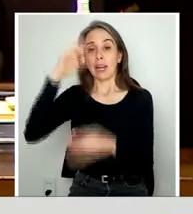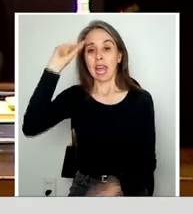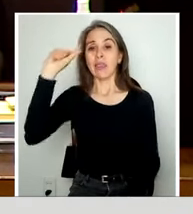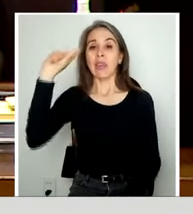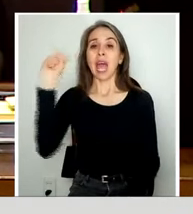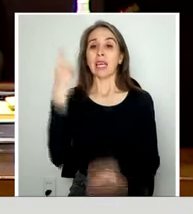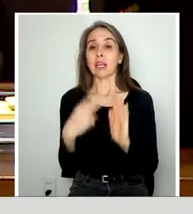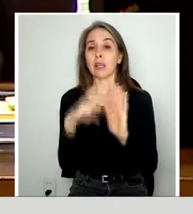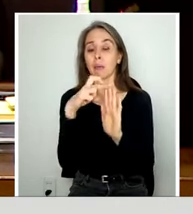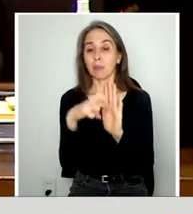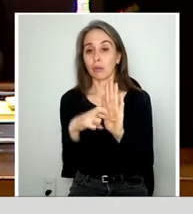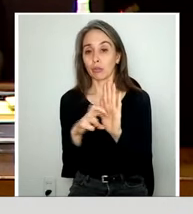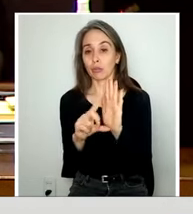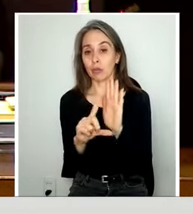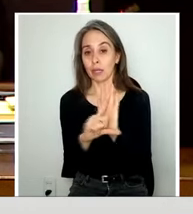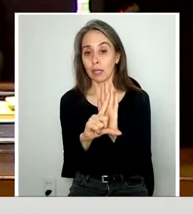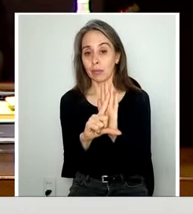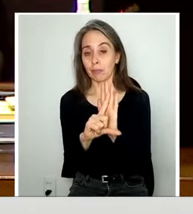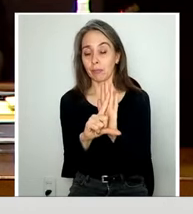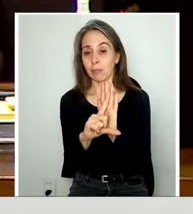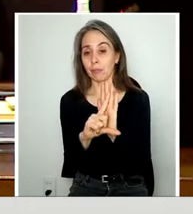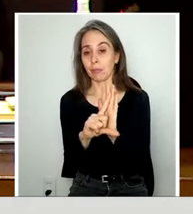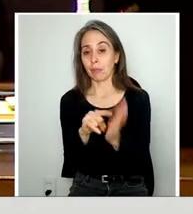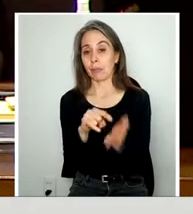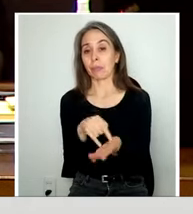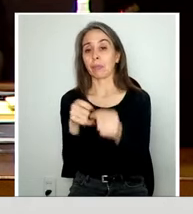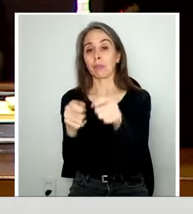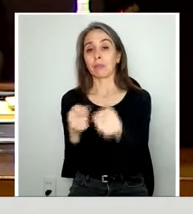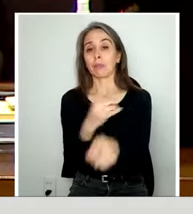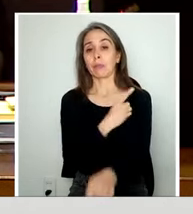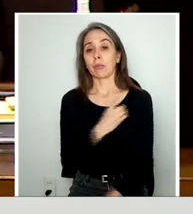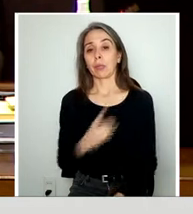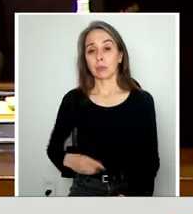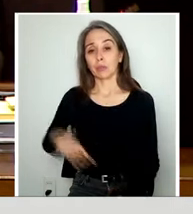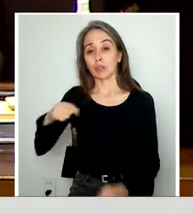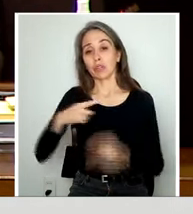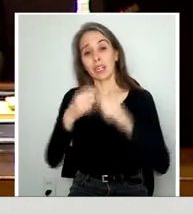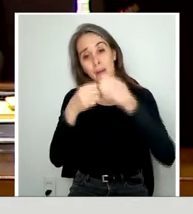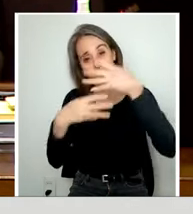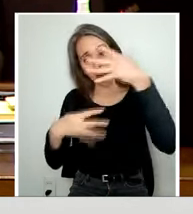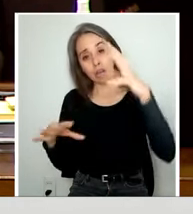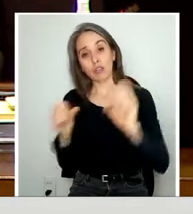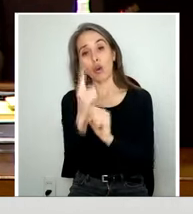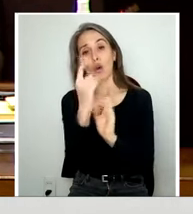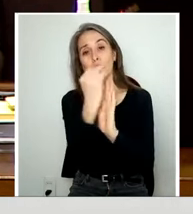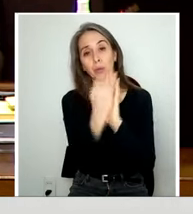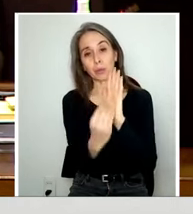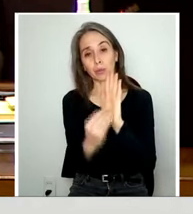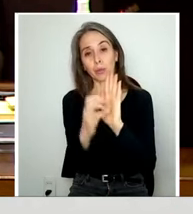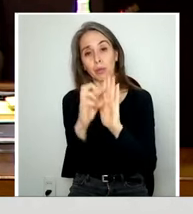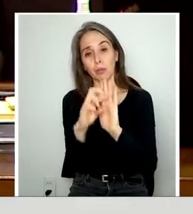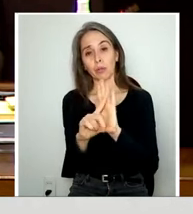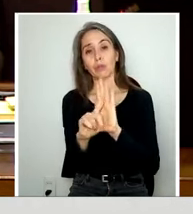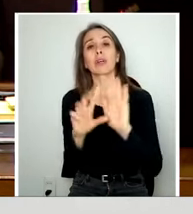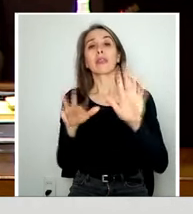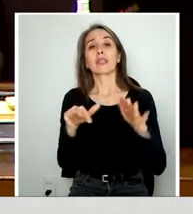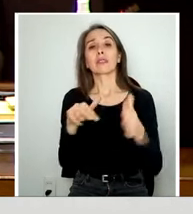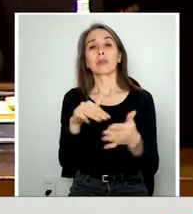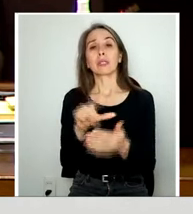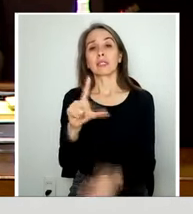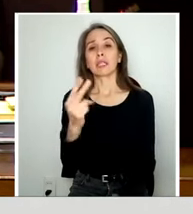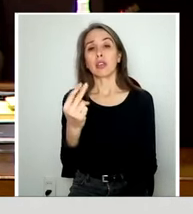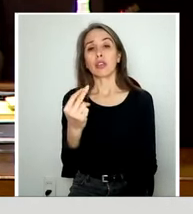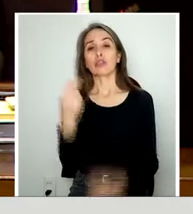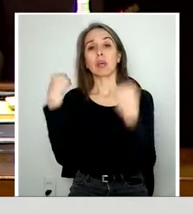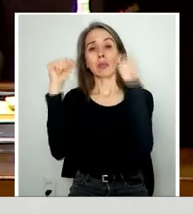en votación general el proyecto de ley originado emociones refundidas que modifica la ley número 19.712 del